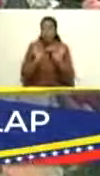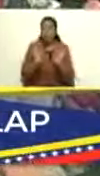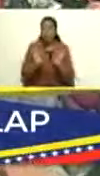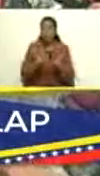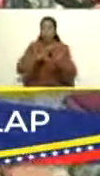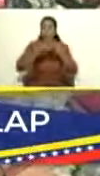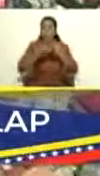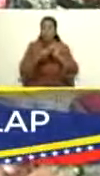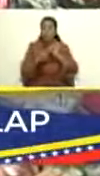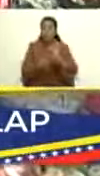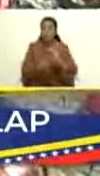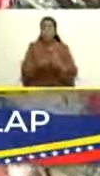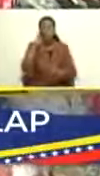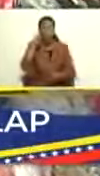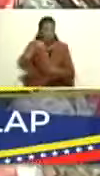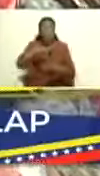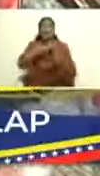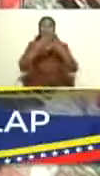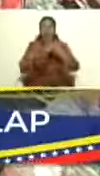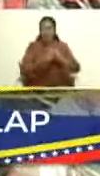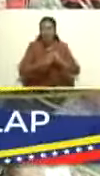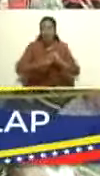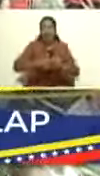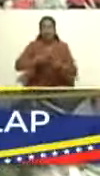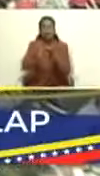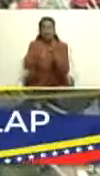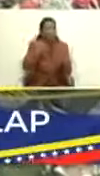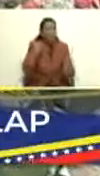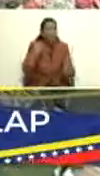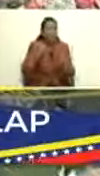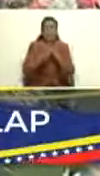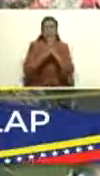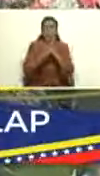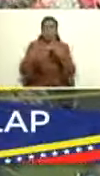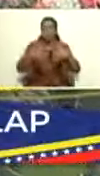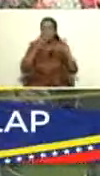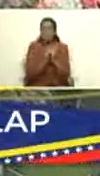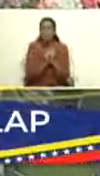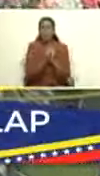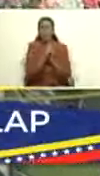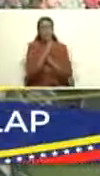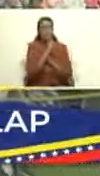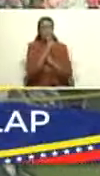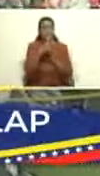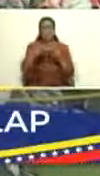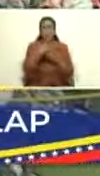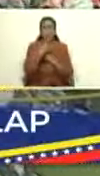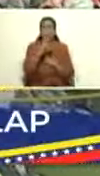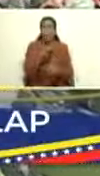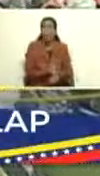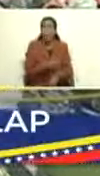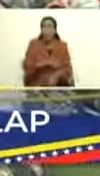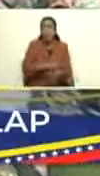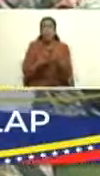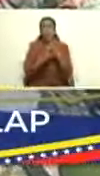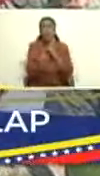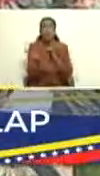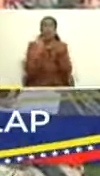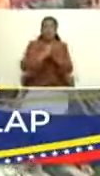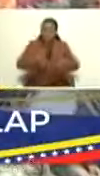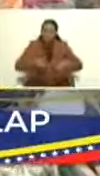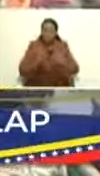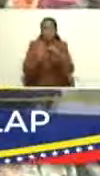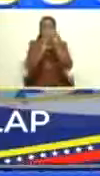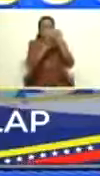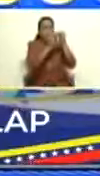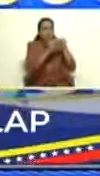CLAT, porque fue con los CLAT que derrotamos la guerra de las colas y empezamos el camino de la recuperación